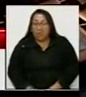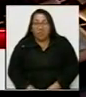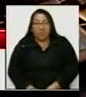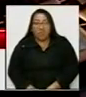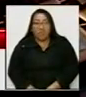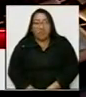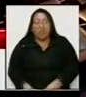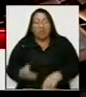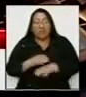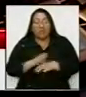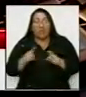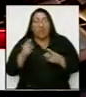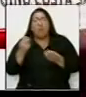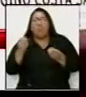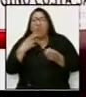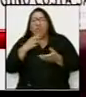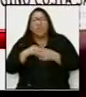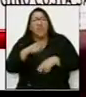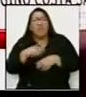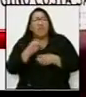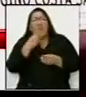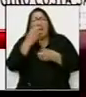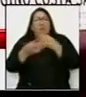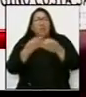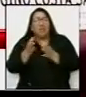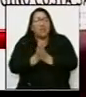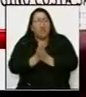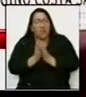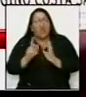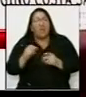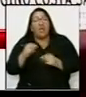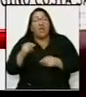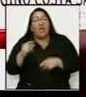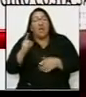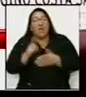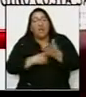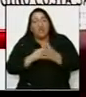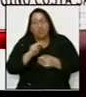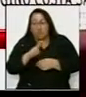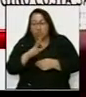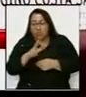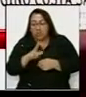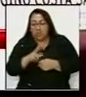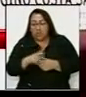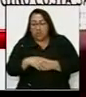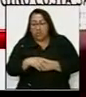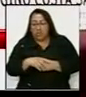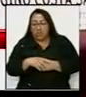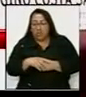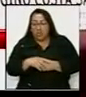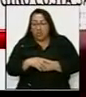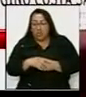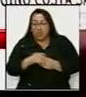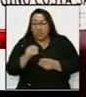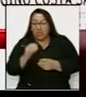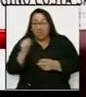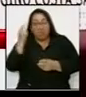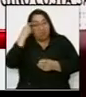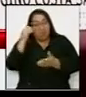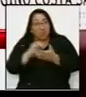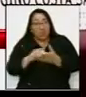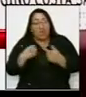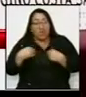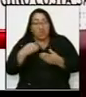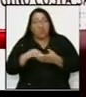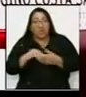Sobre las causales de destitución, Presidenta, se han eliminado dos o tres consideraciones que